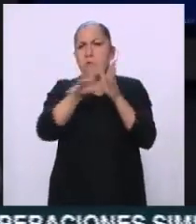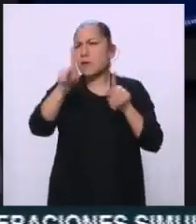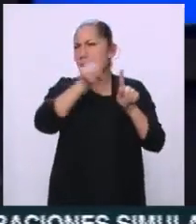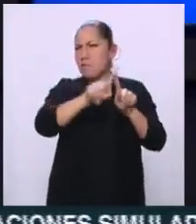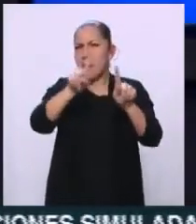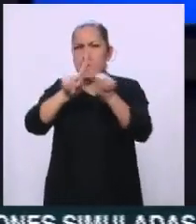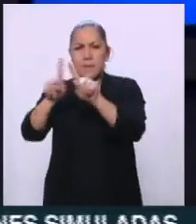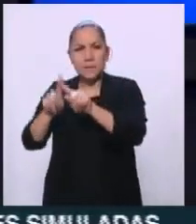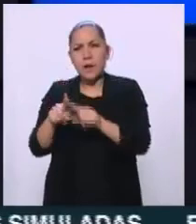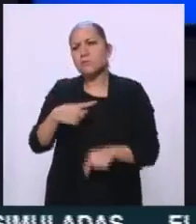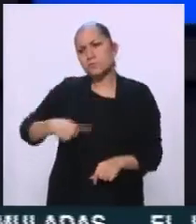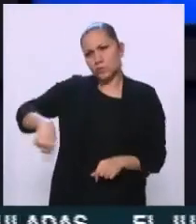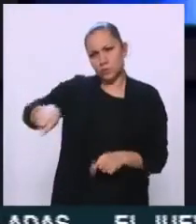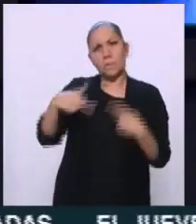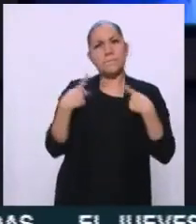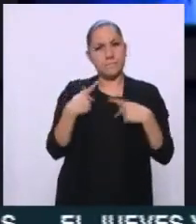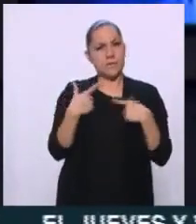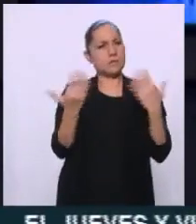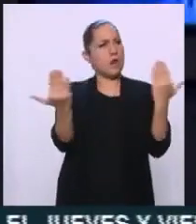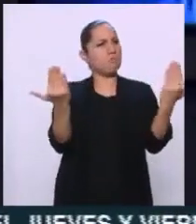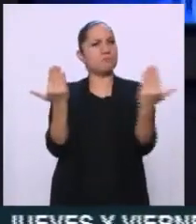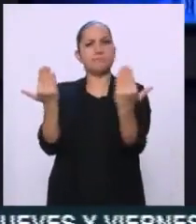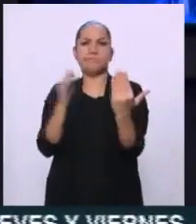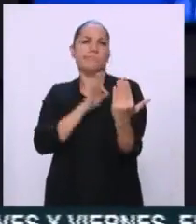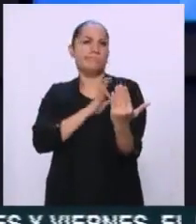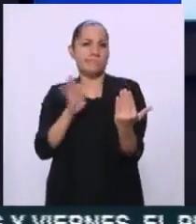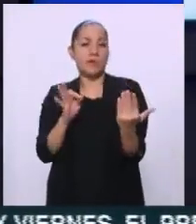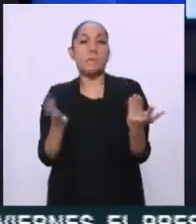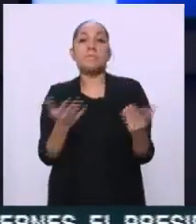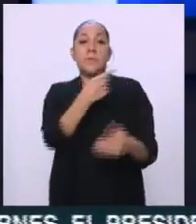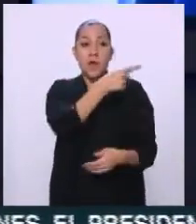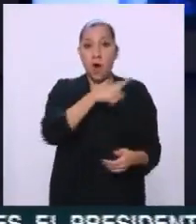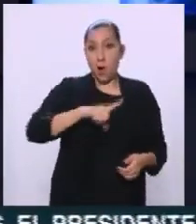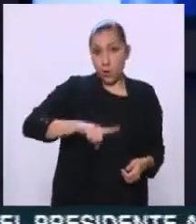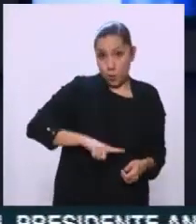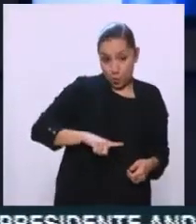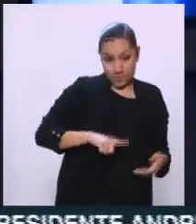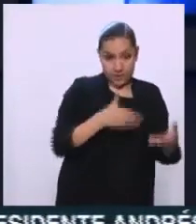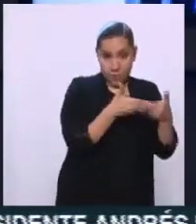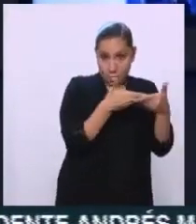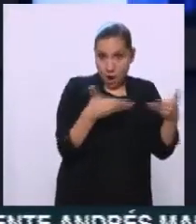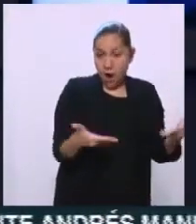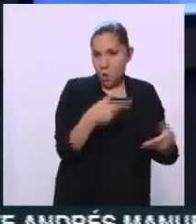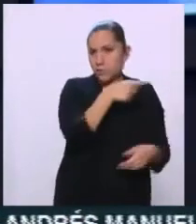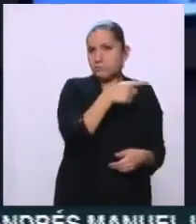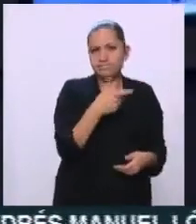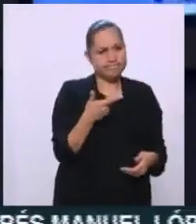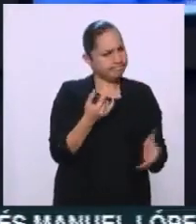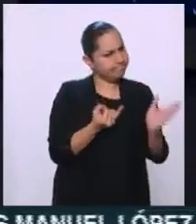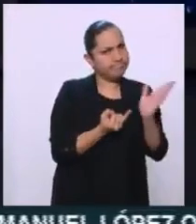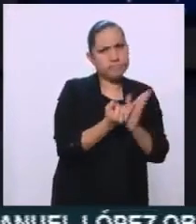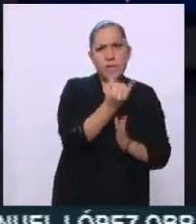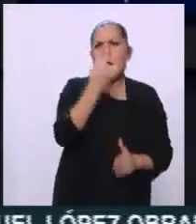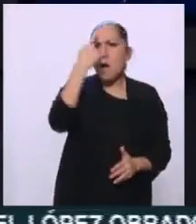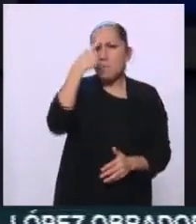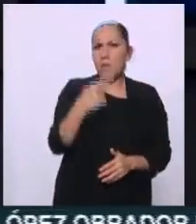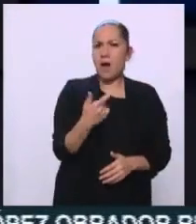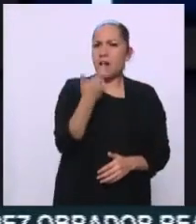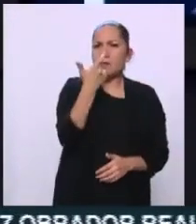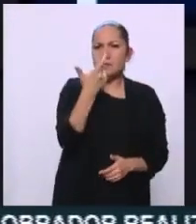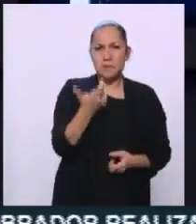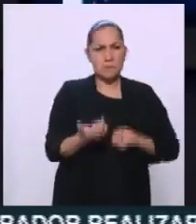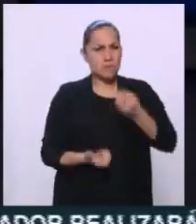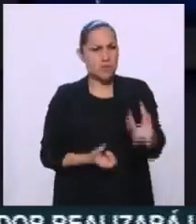le agregamos que el cambio de la política de comunicación de este gobierno fue acabar con el derroche y con la corrupción